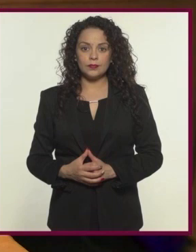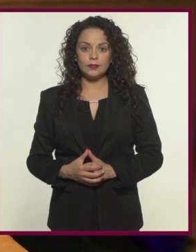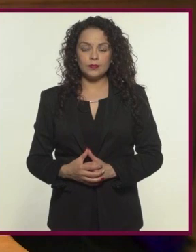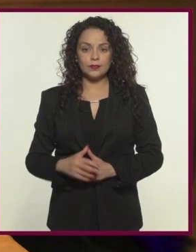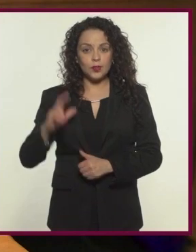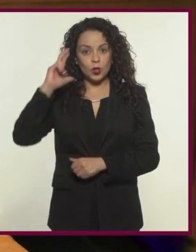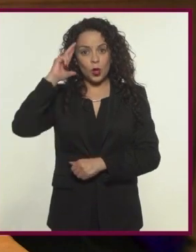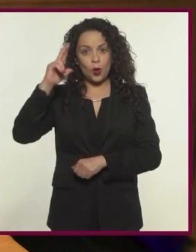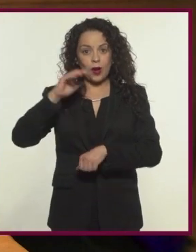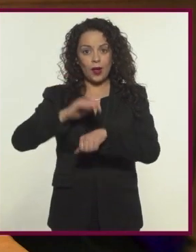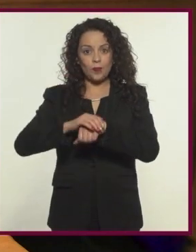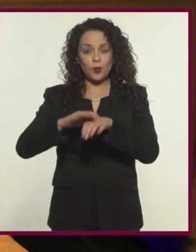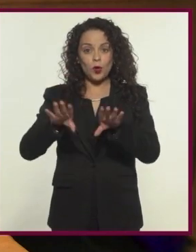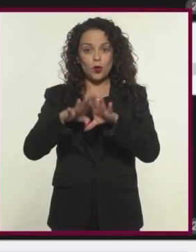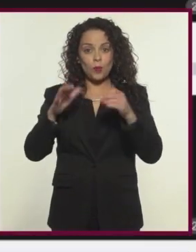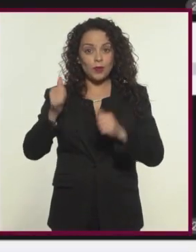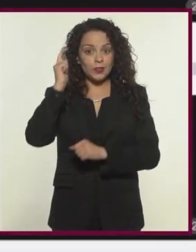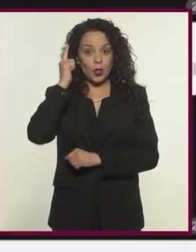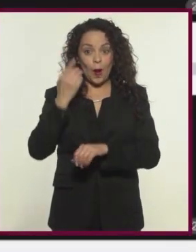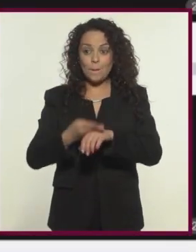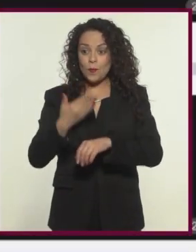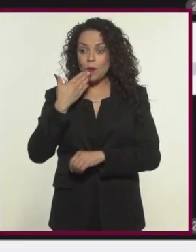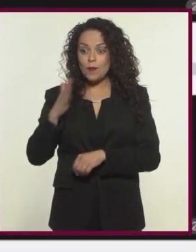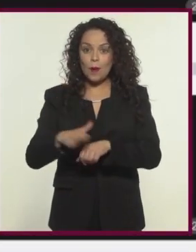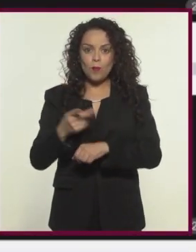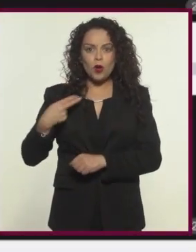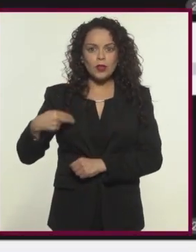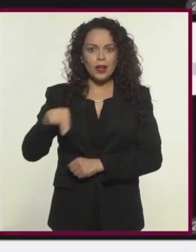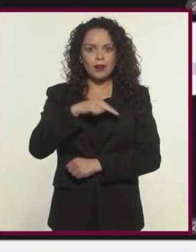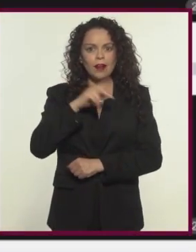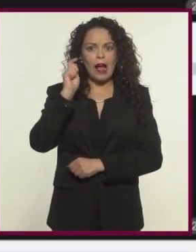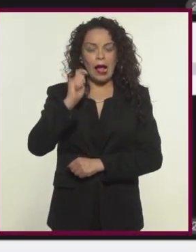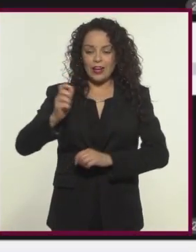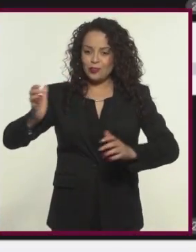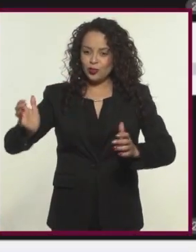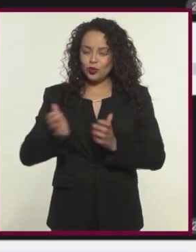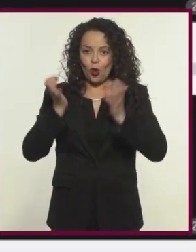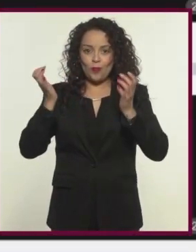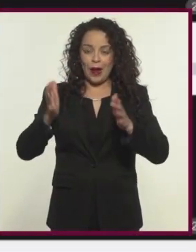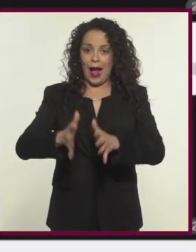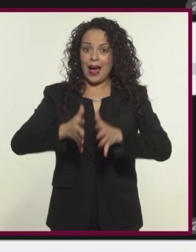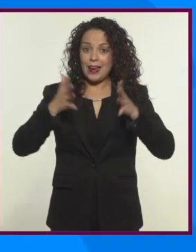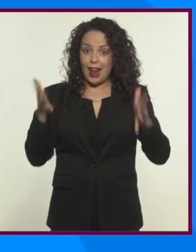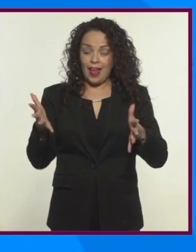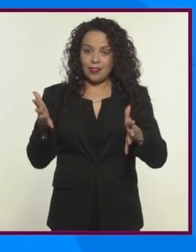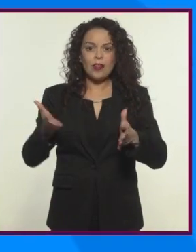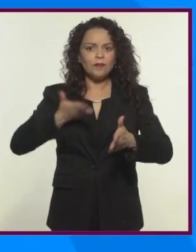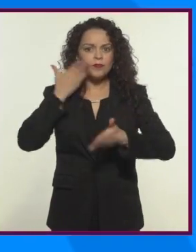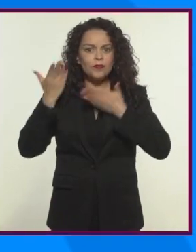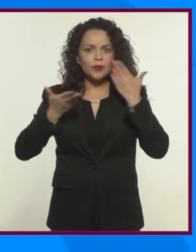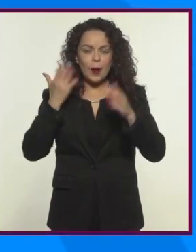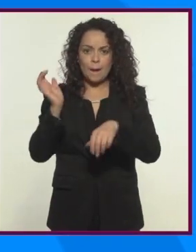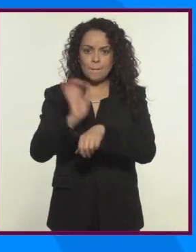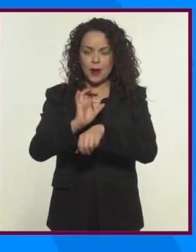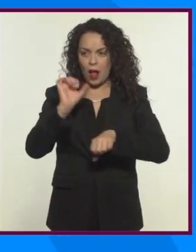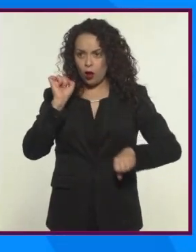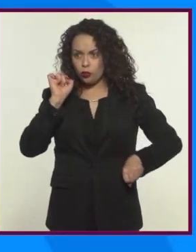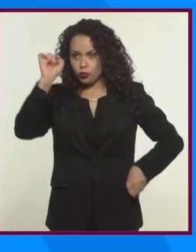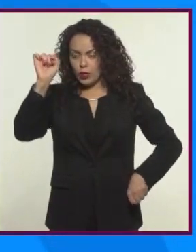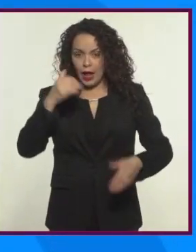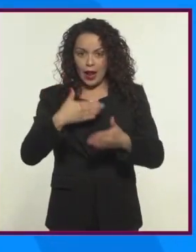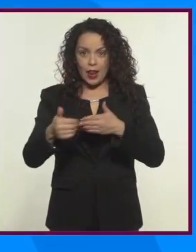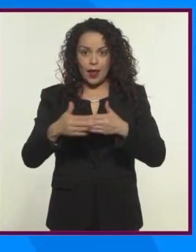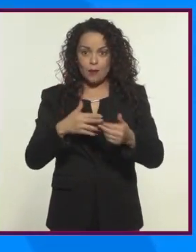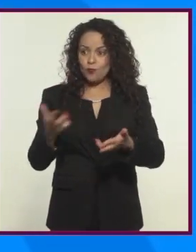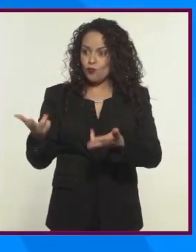¿Qué onda, amiguitos? ¿Cómo están el día de hoy? Espero que muy bien, porque nosotros les tenemos una mega sorpresa. El estudio que hace las películas de